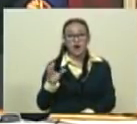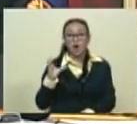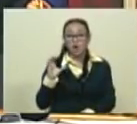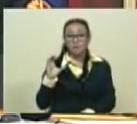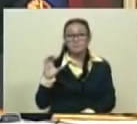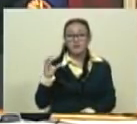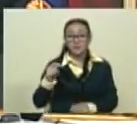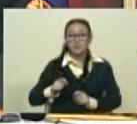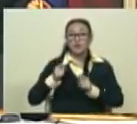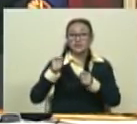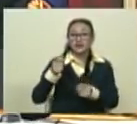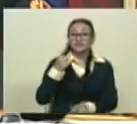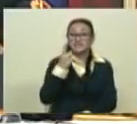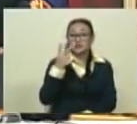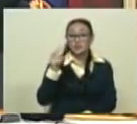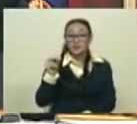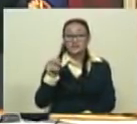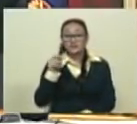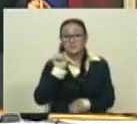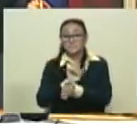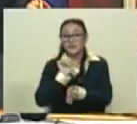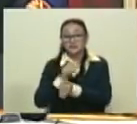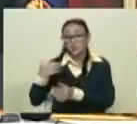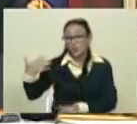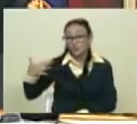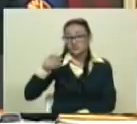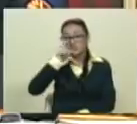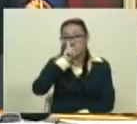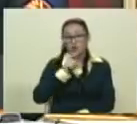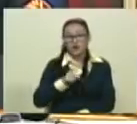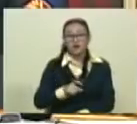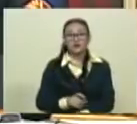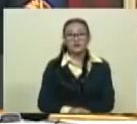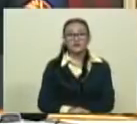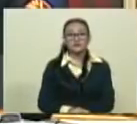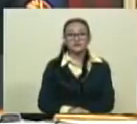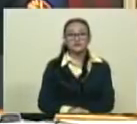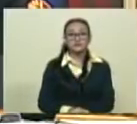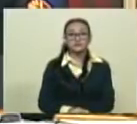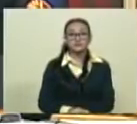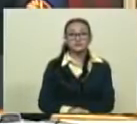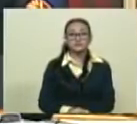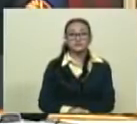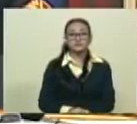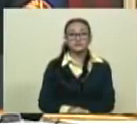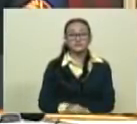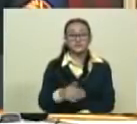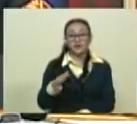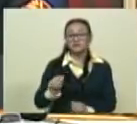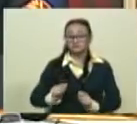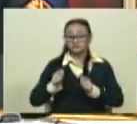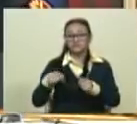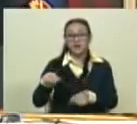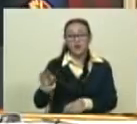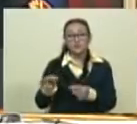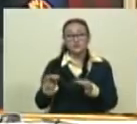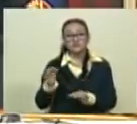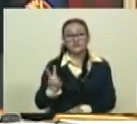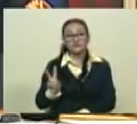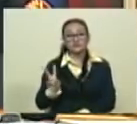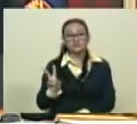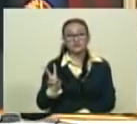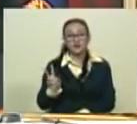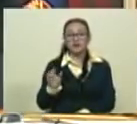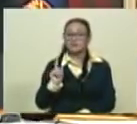más de 120 delincuentes en los últimos años. Yo espero que estos delincuentes sean entregados a la justicia venezolana para que se